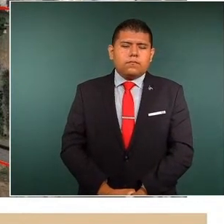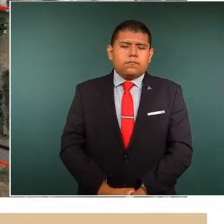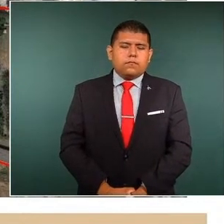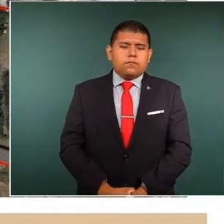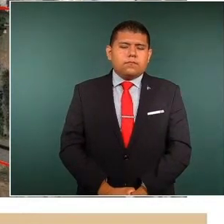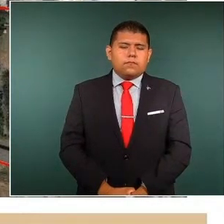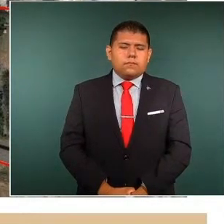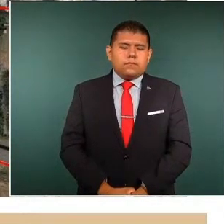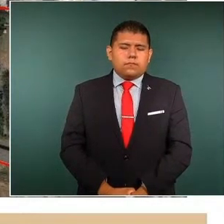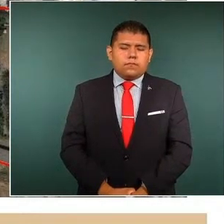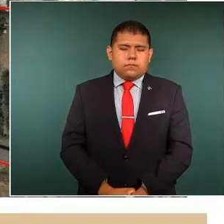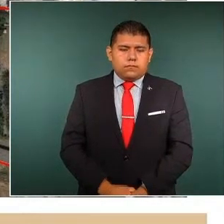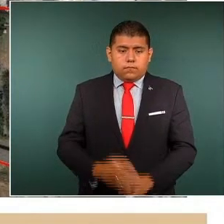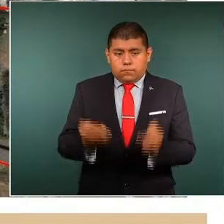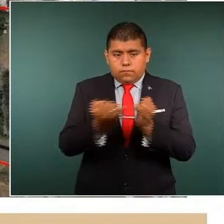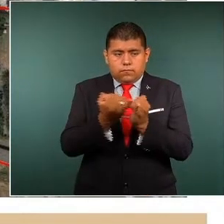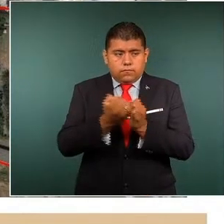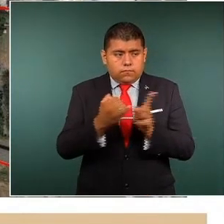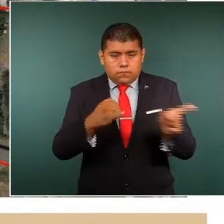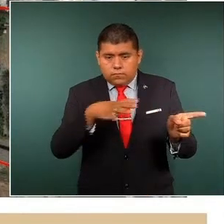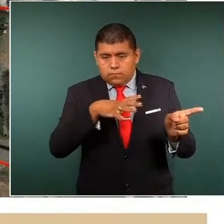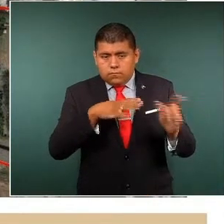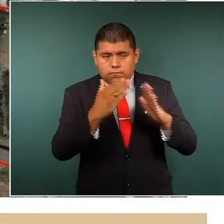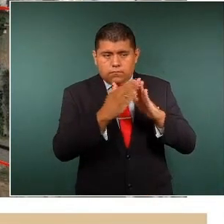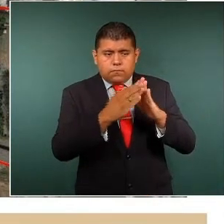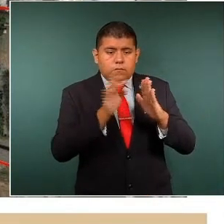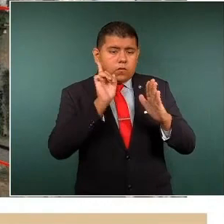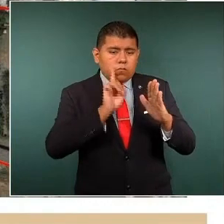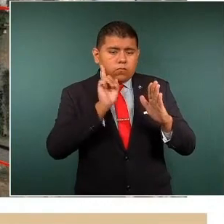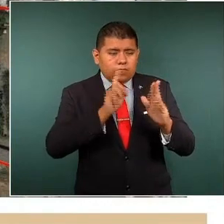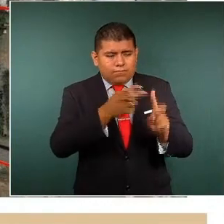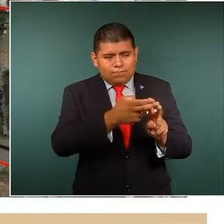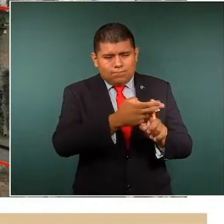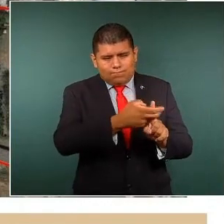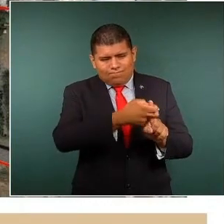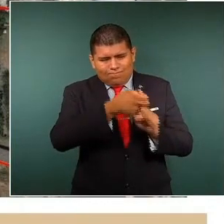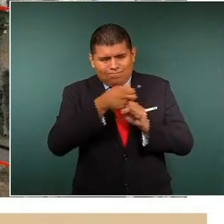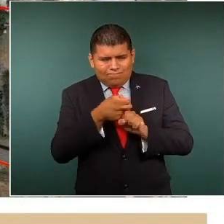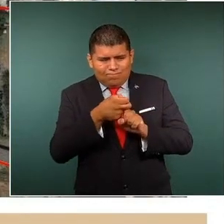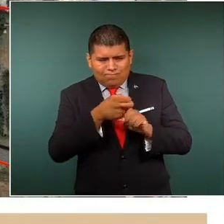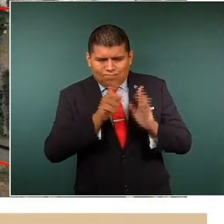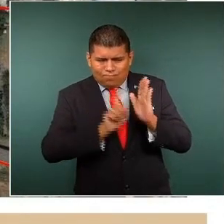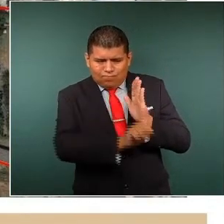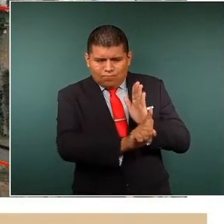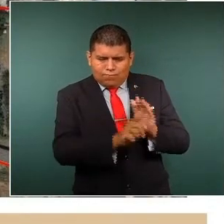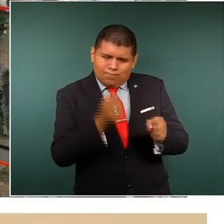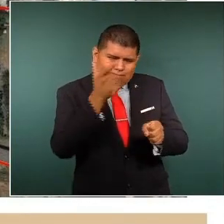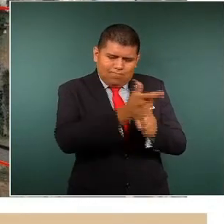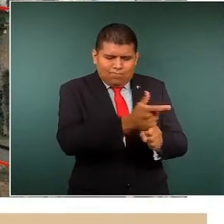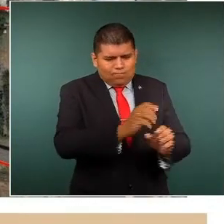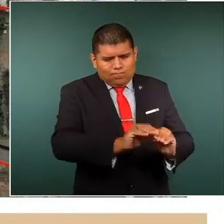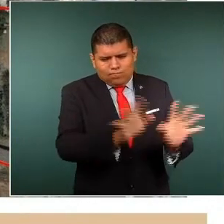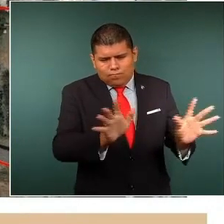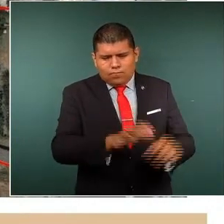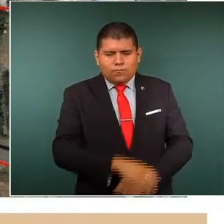una persona secuestrada ahí en el inmueble, pues ya también se incluye la flagrancia en ese